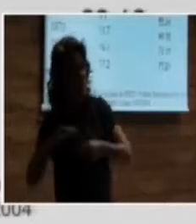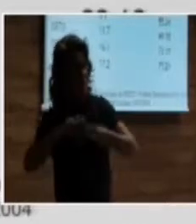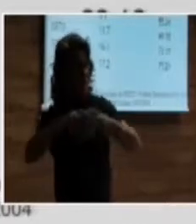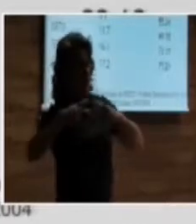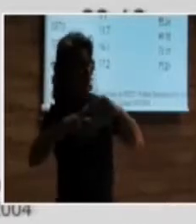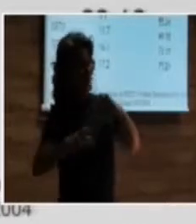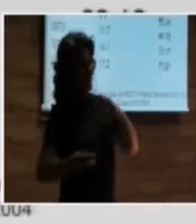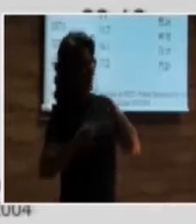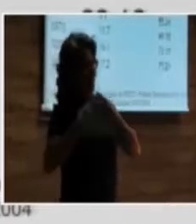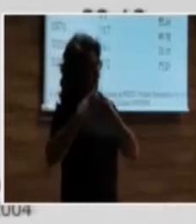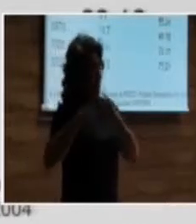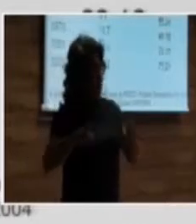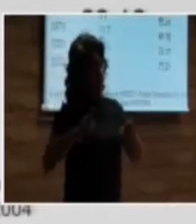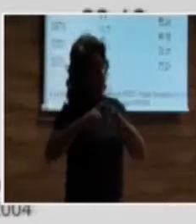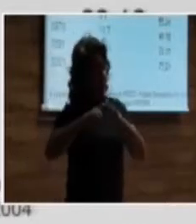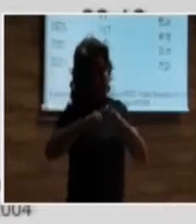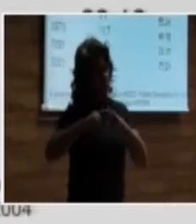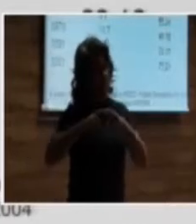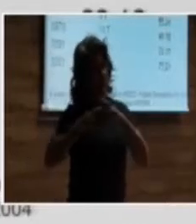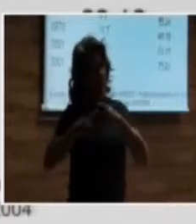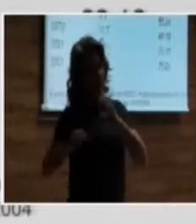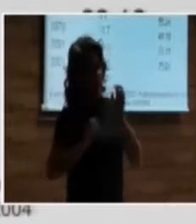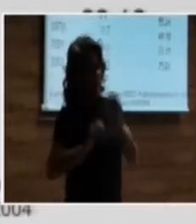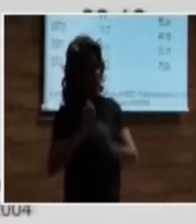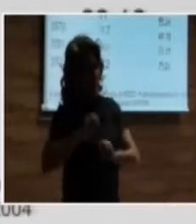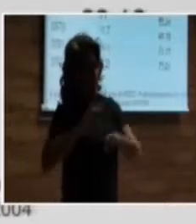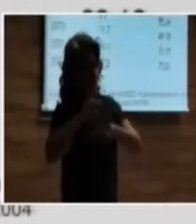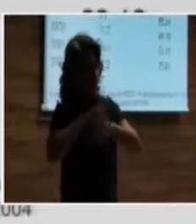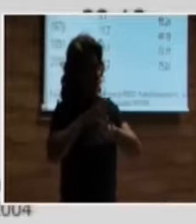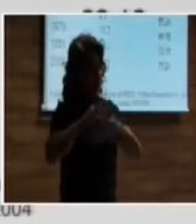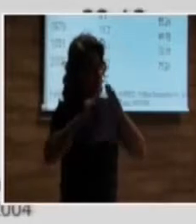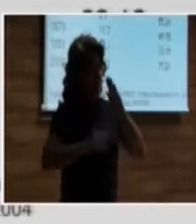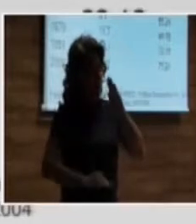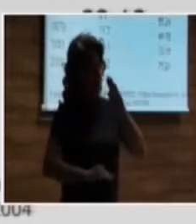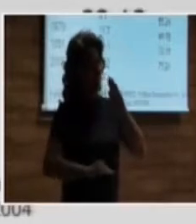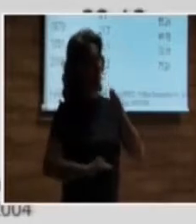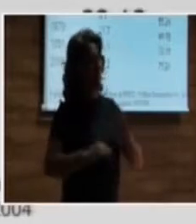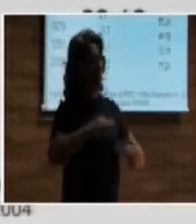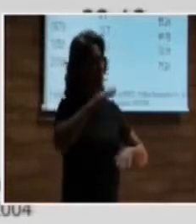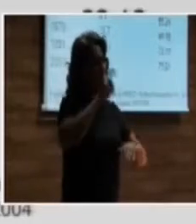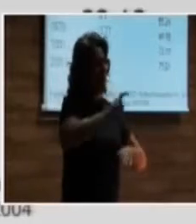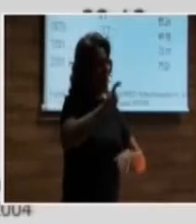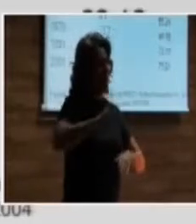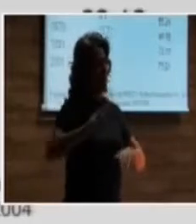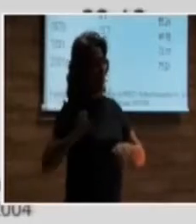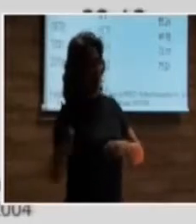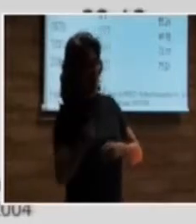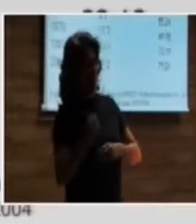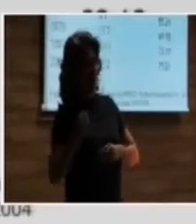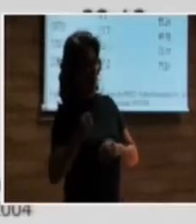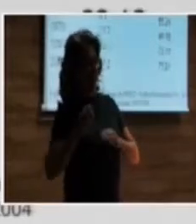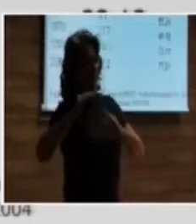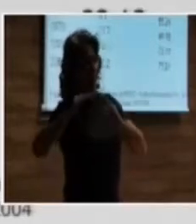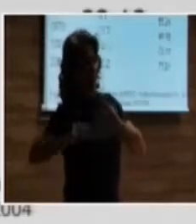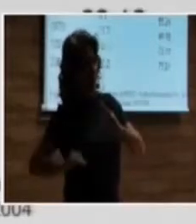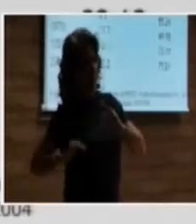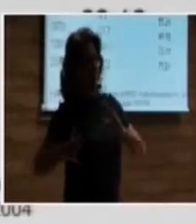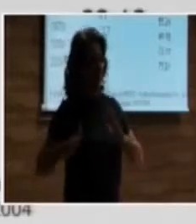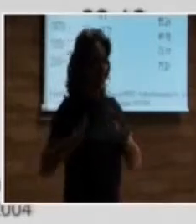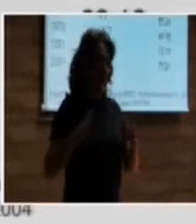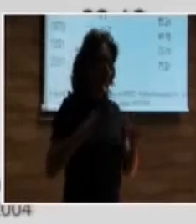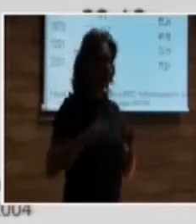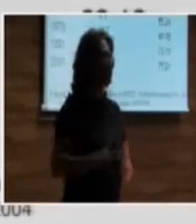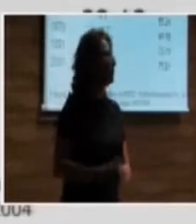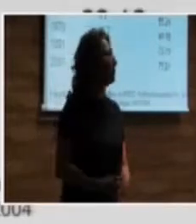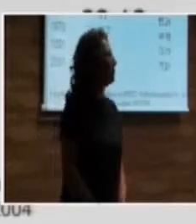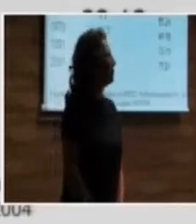Alzheimer, con menos prevalencia de Alzheimer, y que es genéticamente una población muy parecida a la población asiática, el genoma.